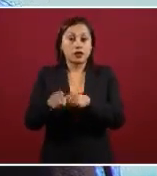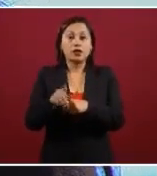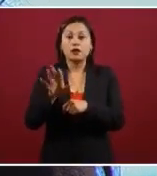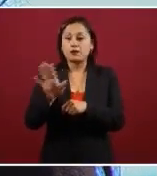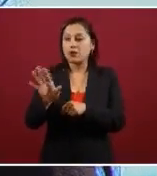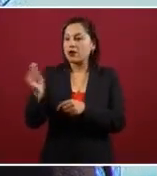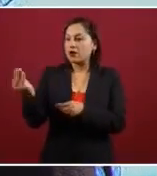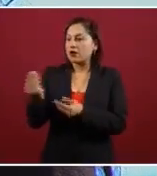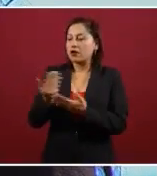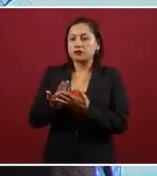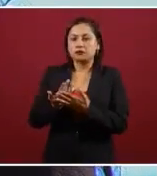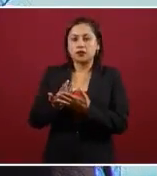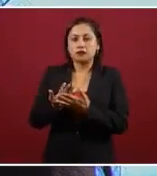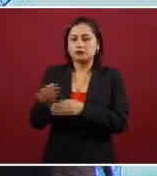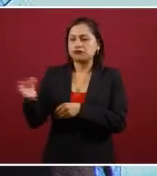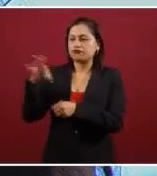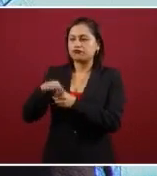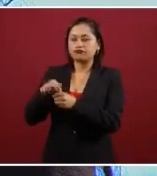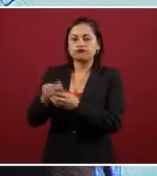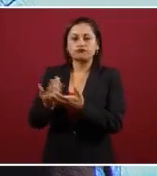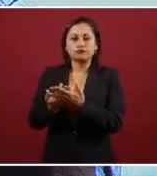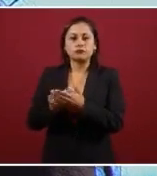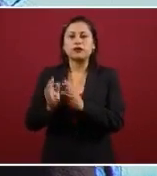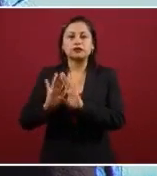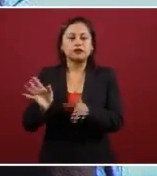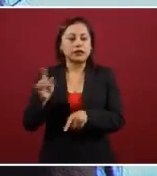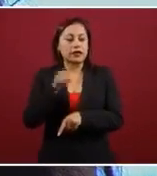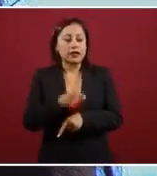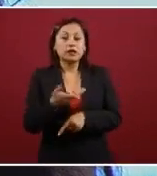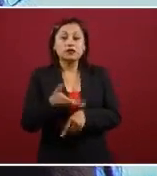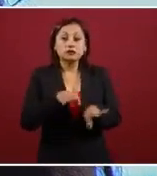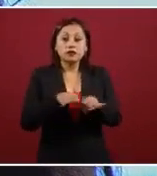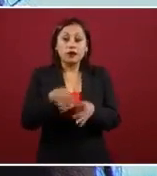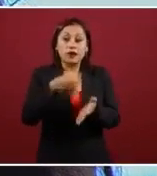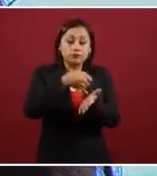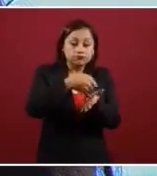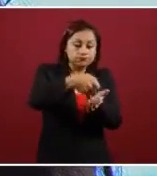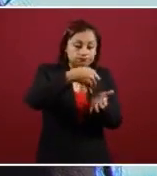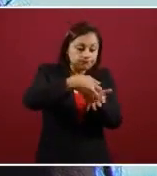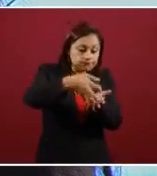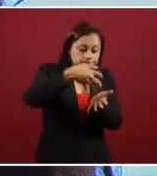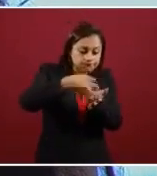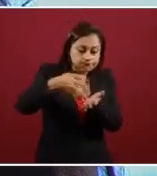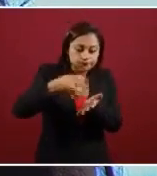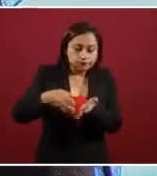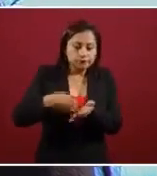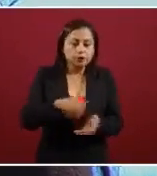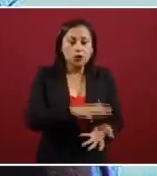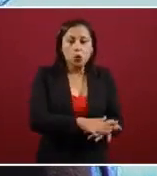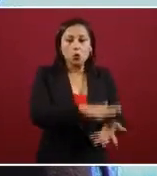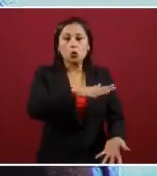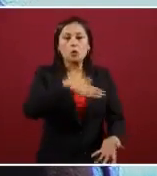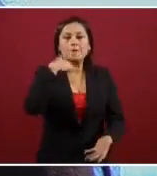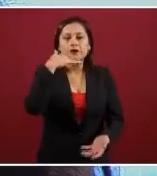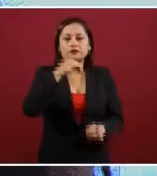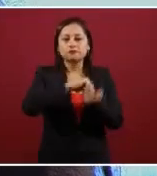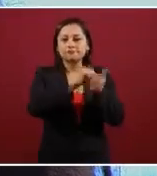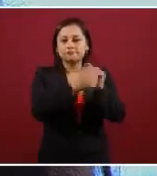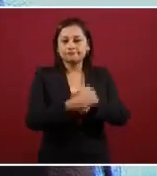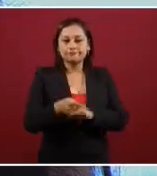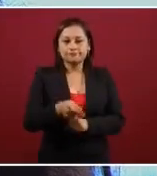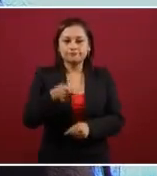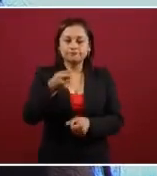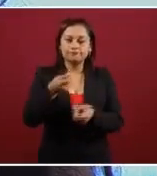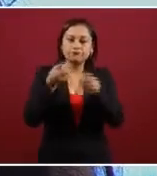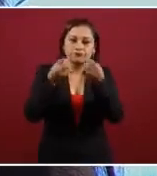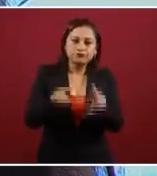trazando, está ahollando y está teniendo sus diferentes tipos de composta para en cuanto llegue la planta. Y eso